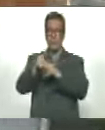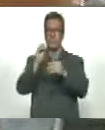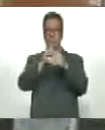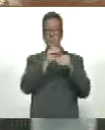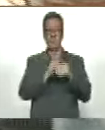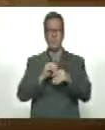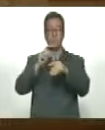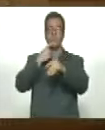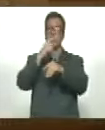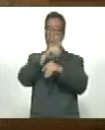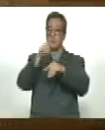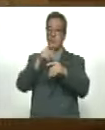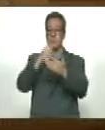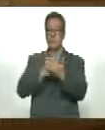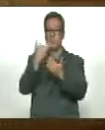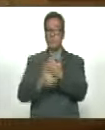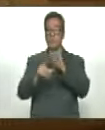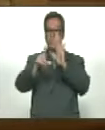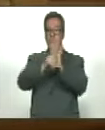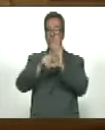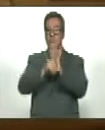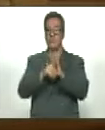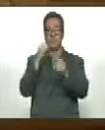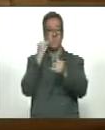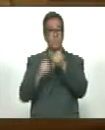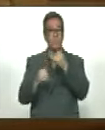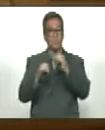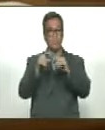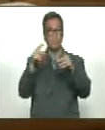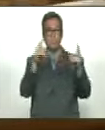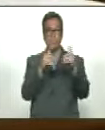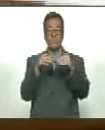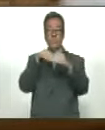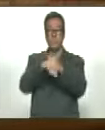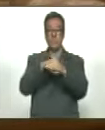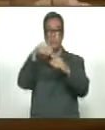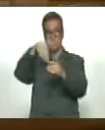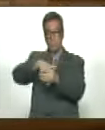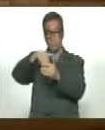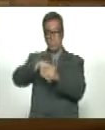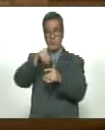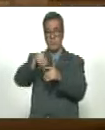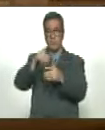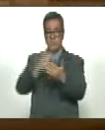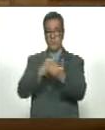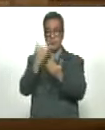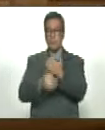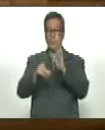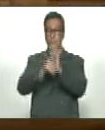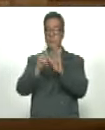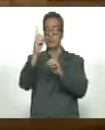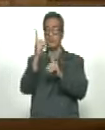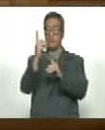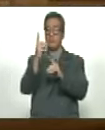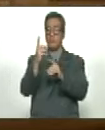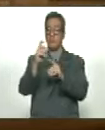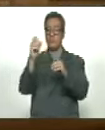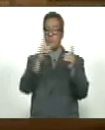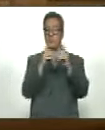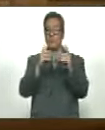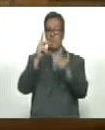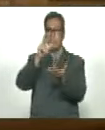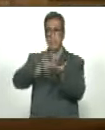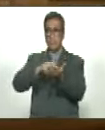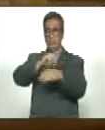a la consulta pública del proyecto de ley orgánica. Finalizadas las intervenciones y sometido a votación, el proyecto de ley en primera discusión resultó aprobado